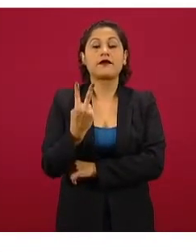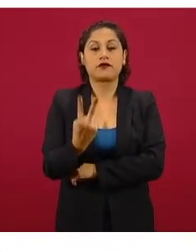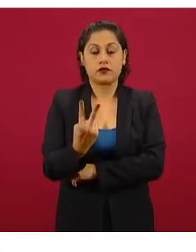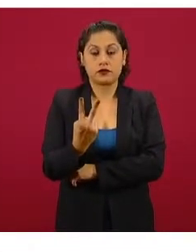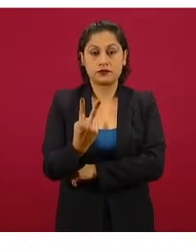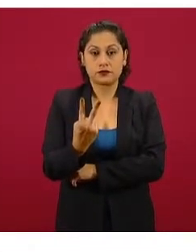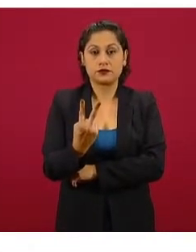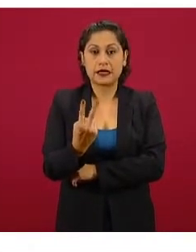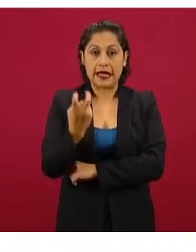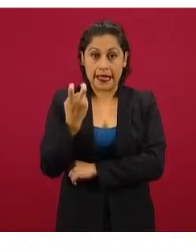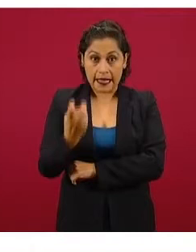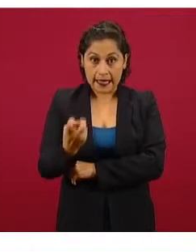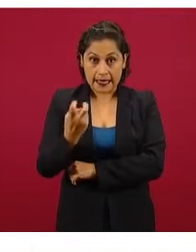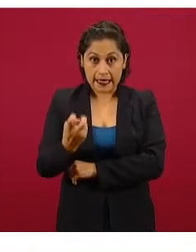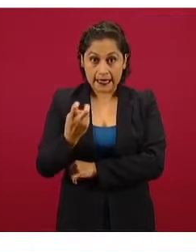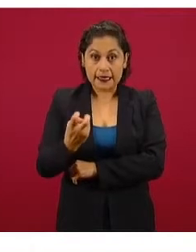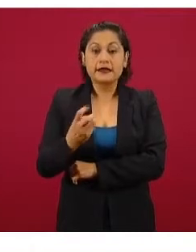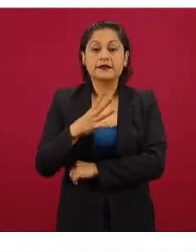42, donde tenemos